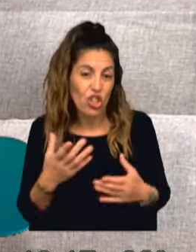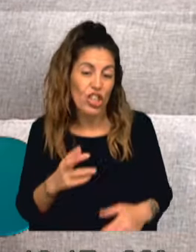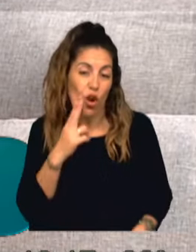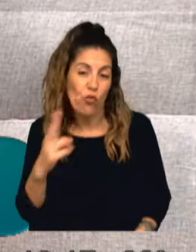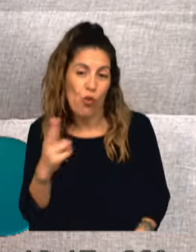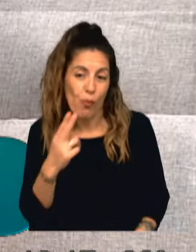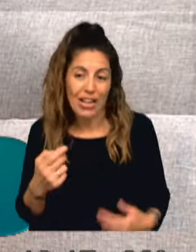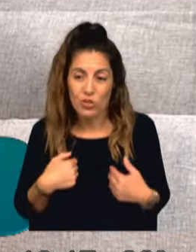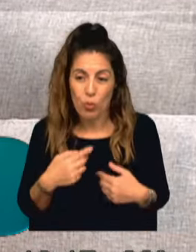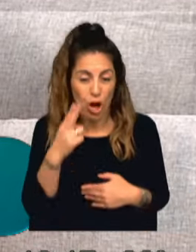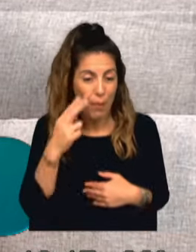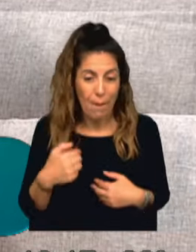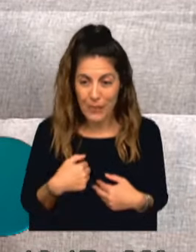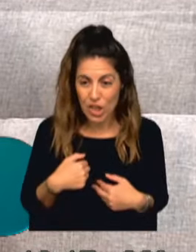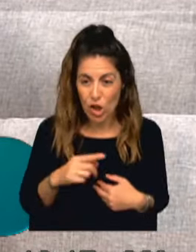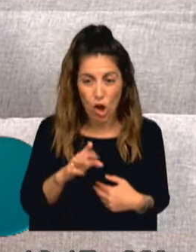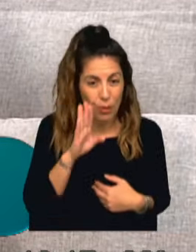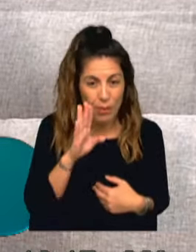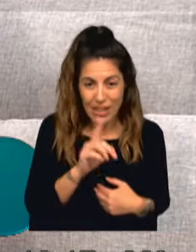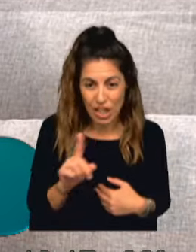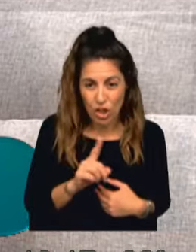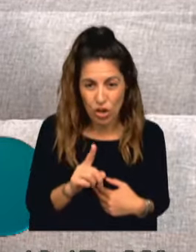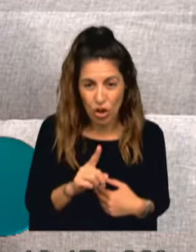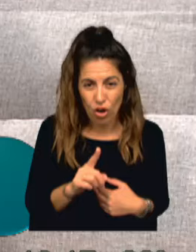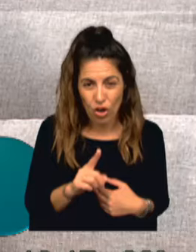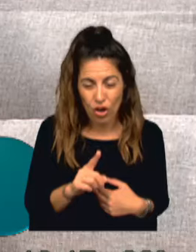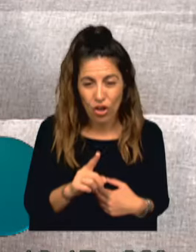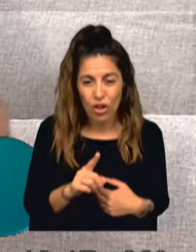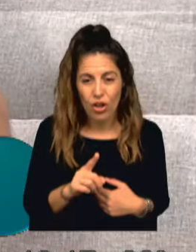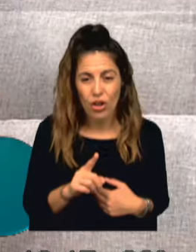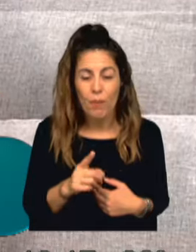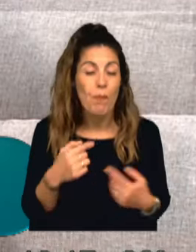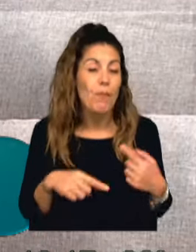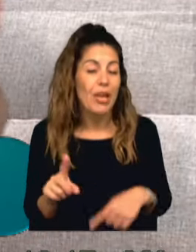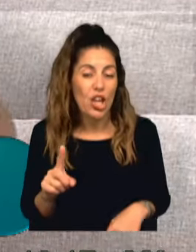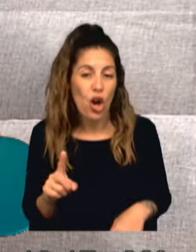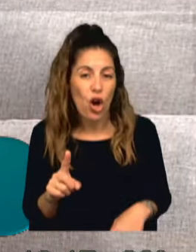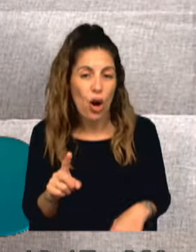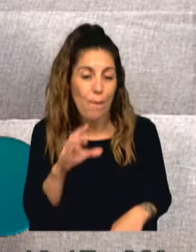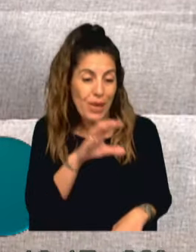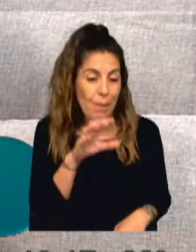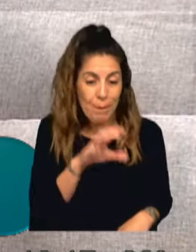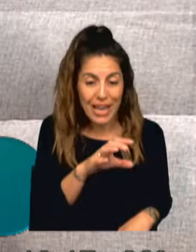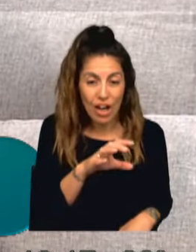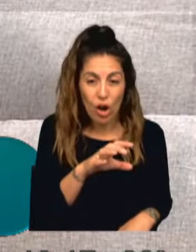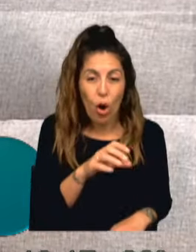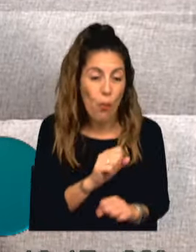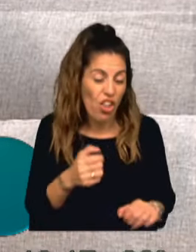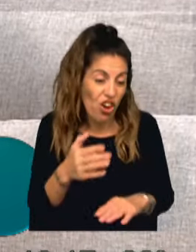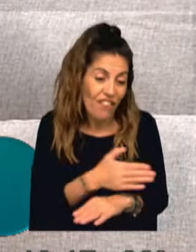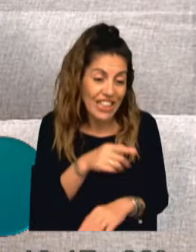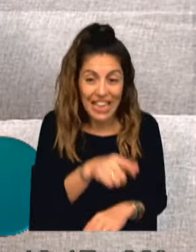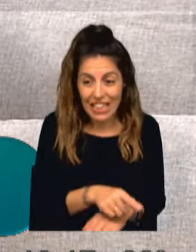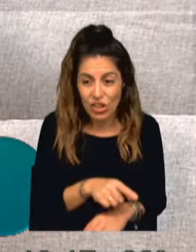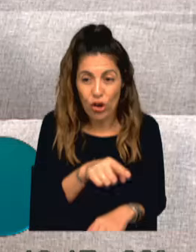o no fumar ya es un problema mío no de mi madre no quiero antropomorfizar las situaciones pero si mi perro o mi perra yo puedo evitar o no